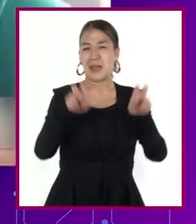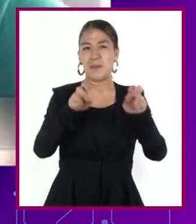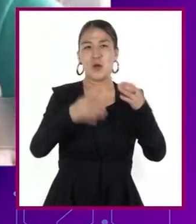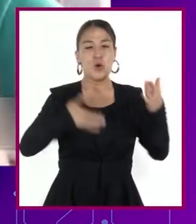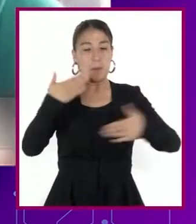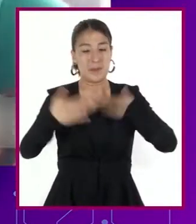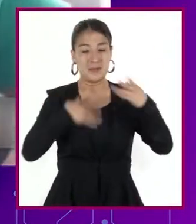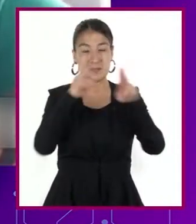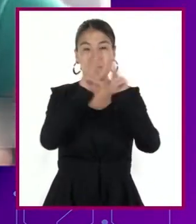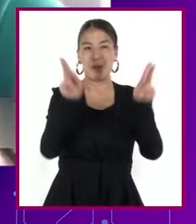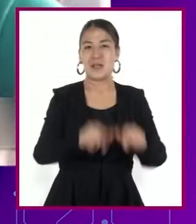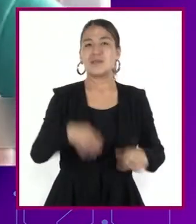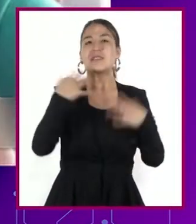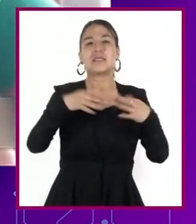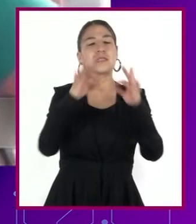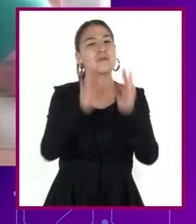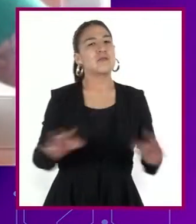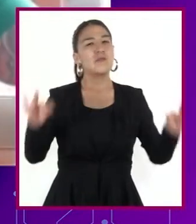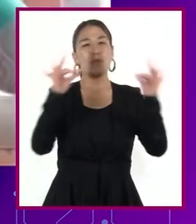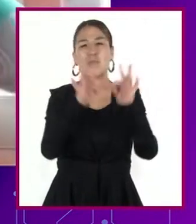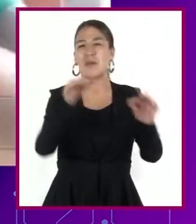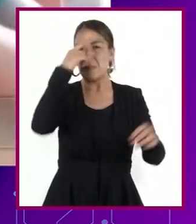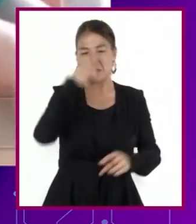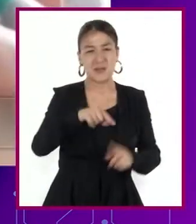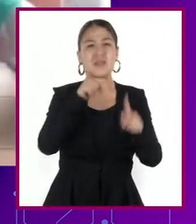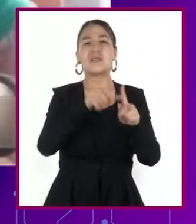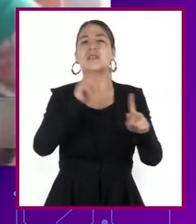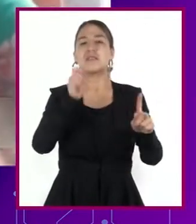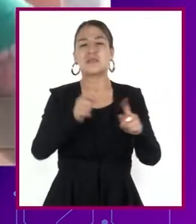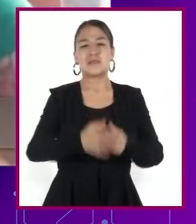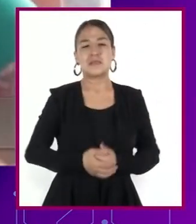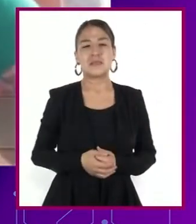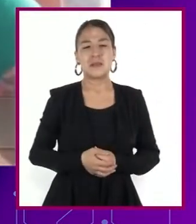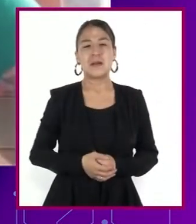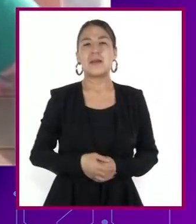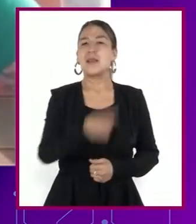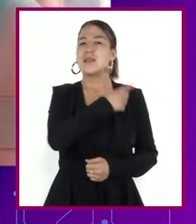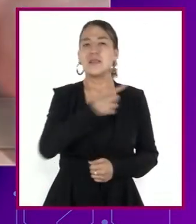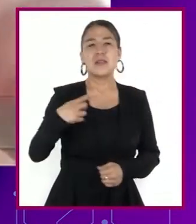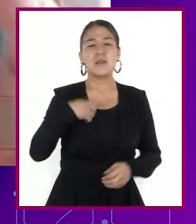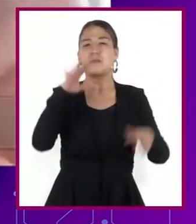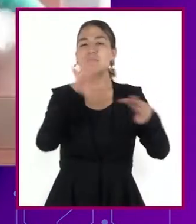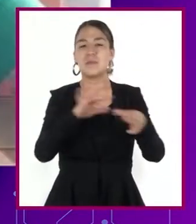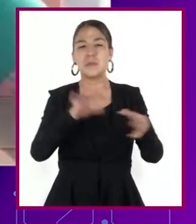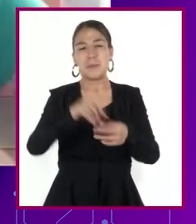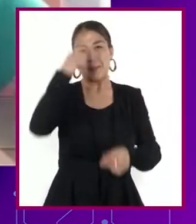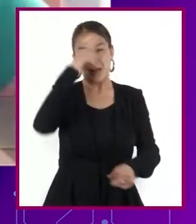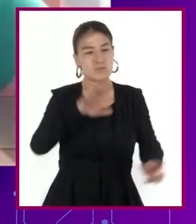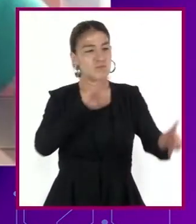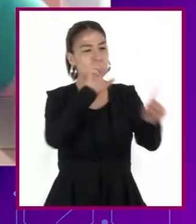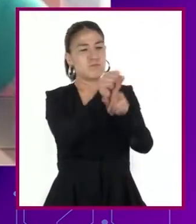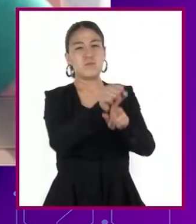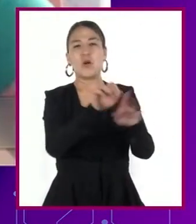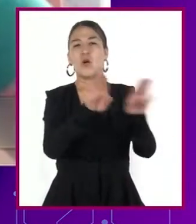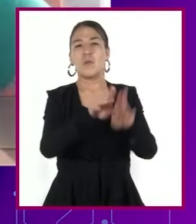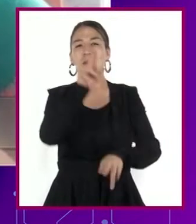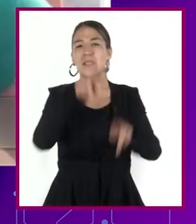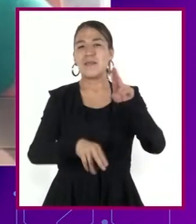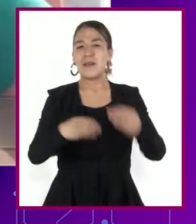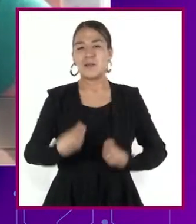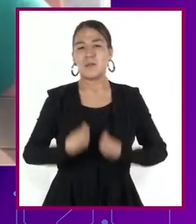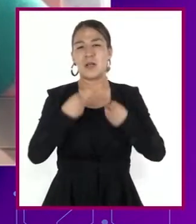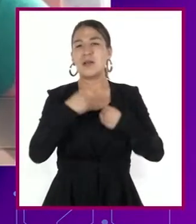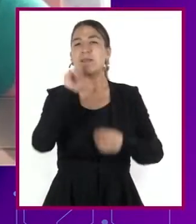es importante, vital y sobre todo algo que debemos de abordar para alcanzar un mejor nivel de vida